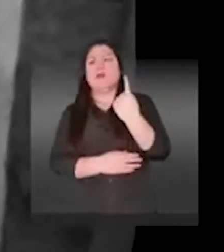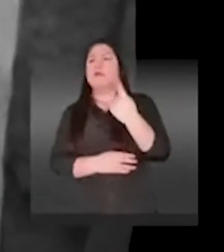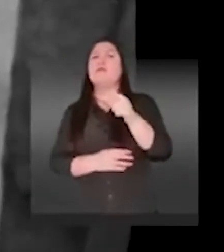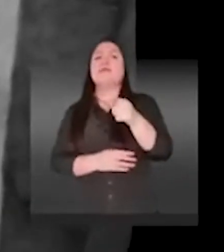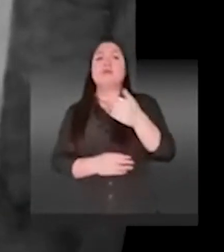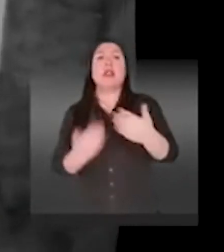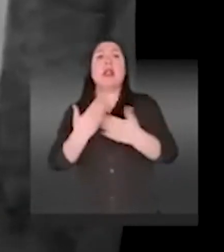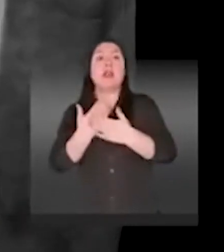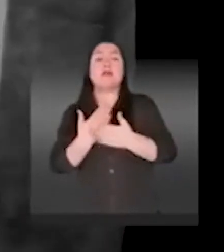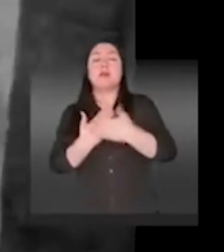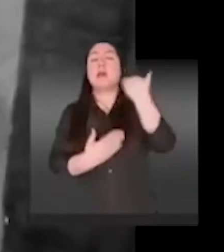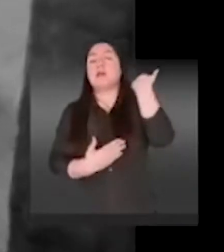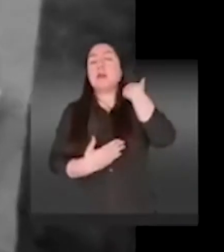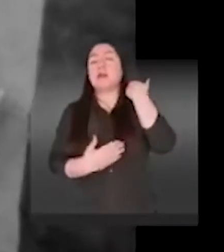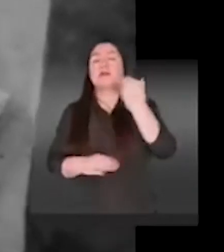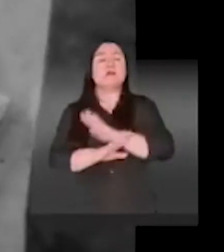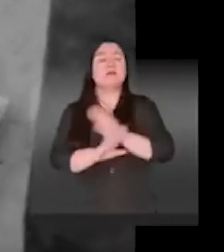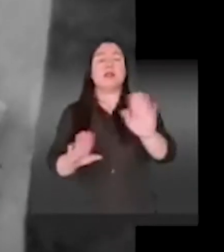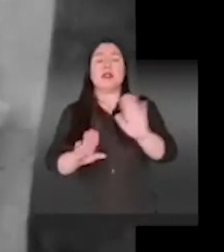fraudes.